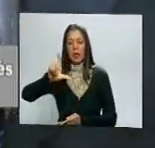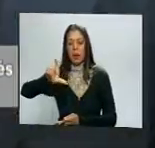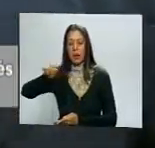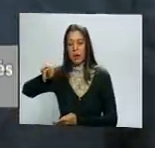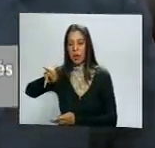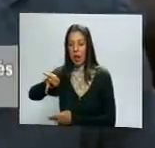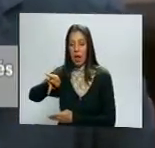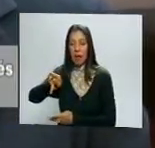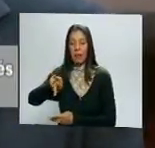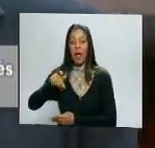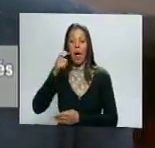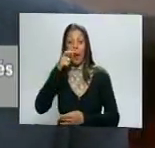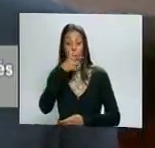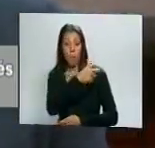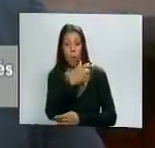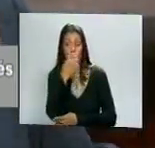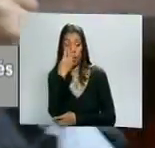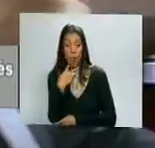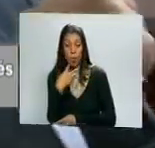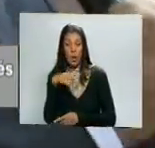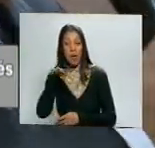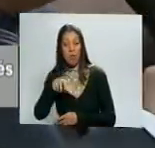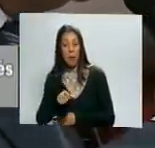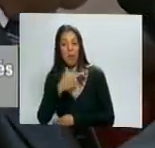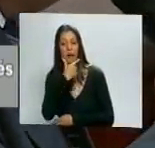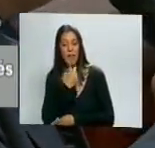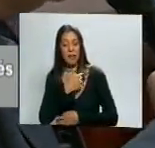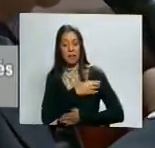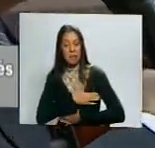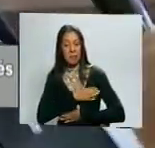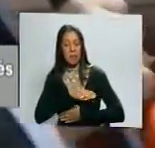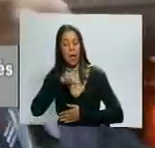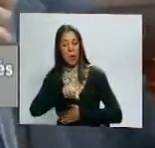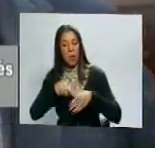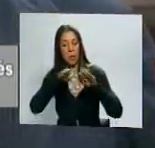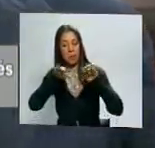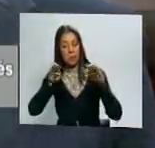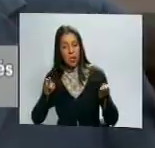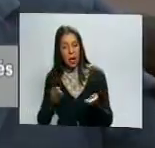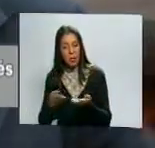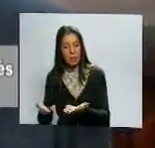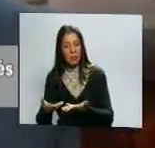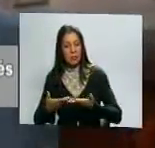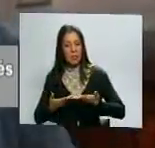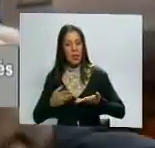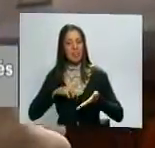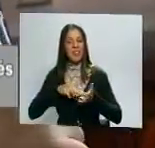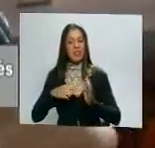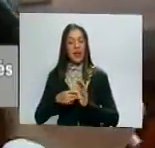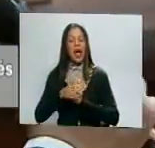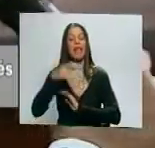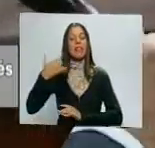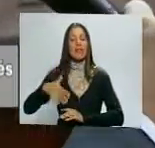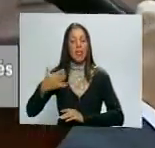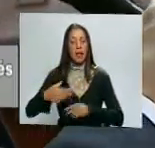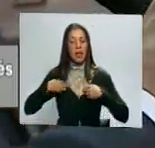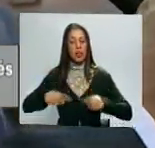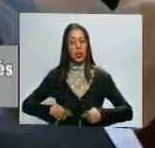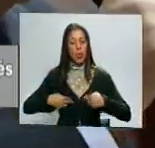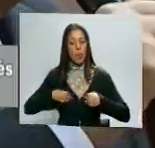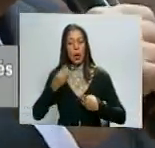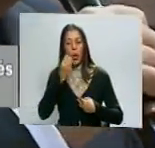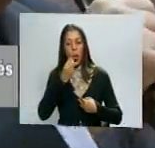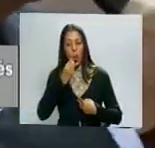accesibles a nuestro pueblo. Y por esa vía se garantiza el derecho humano a la alimentación y a la soberanía